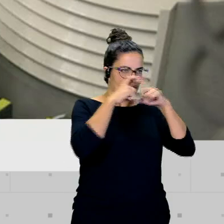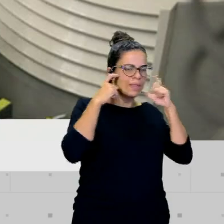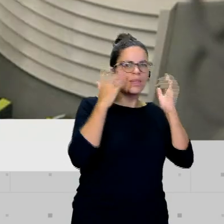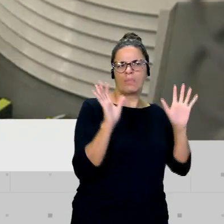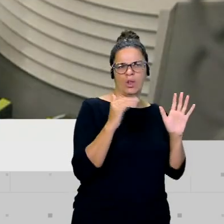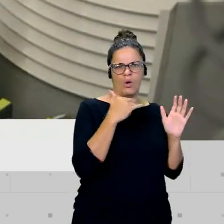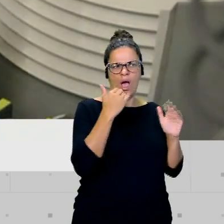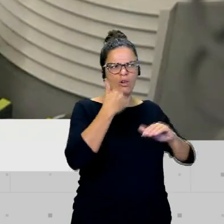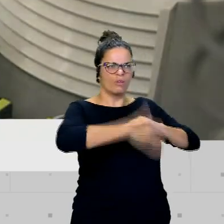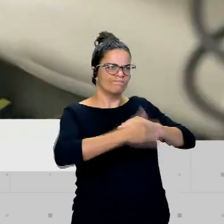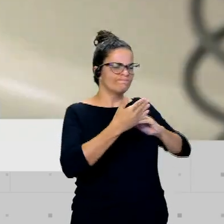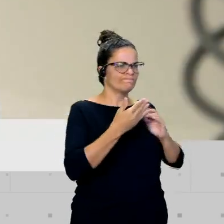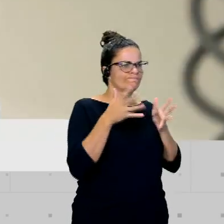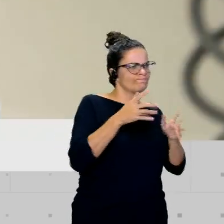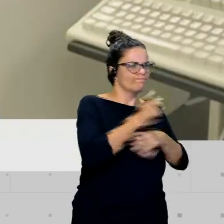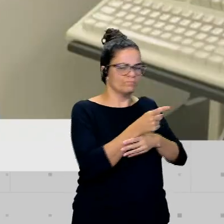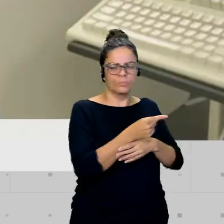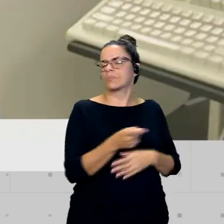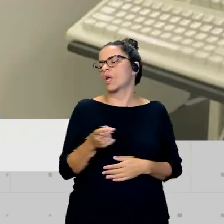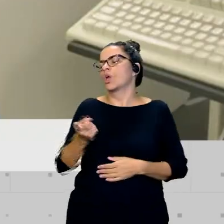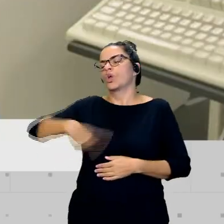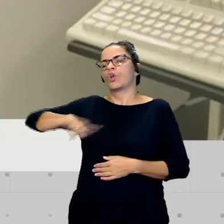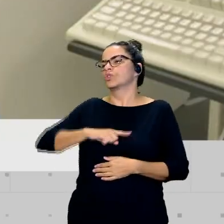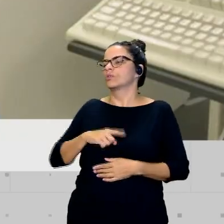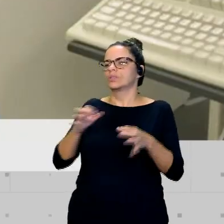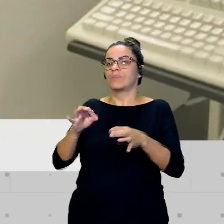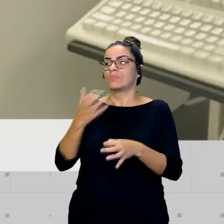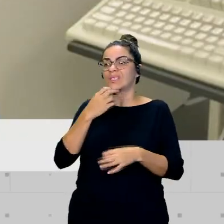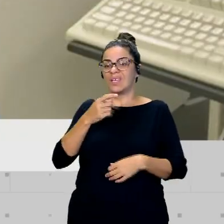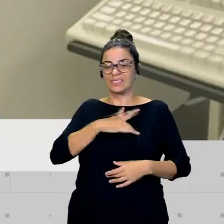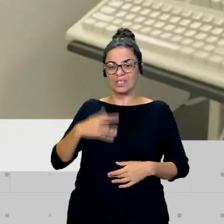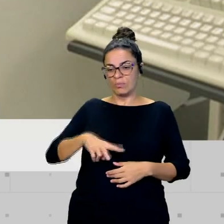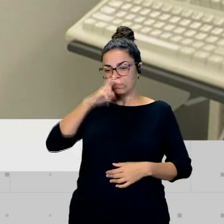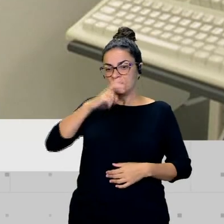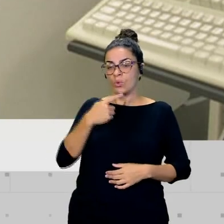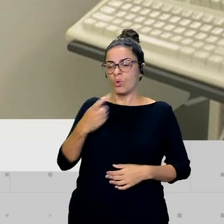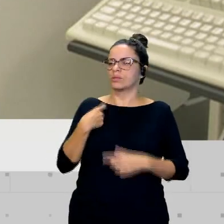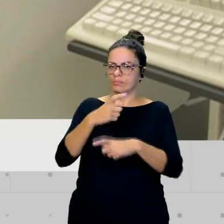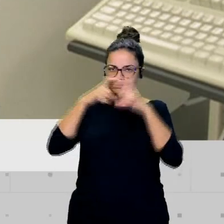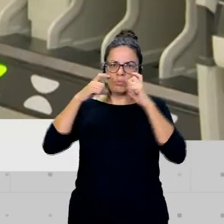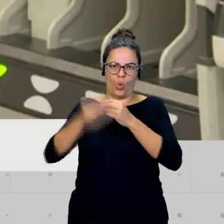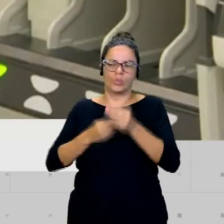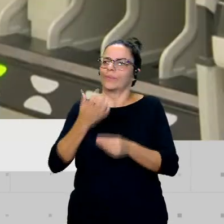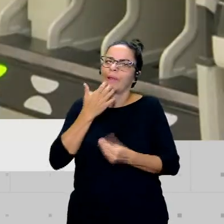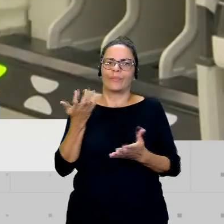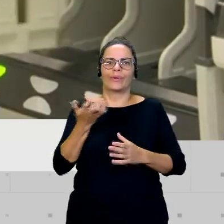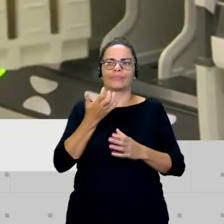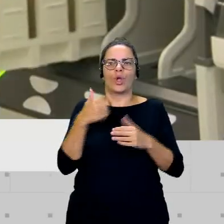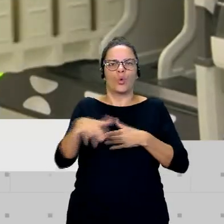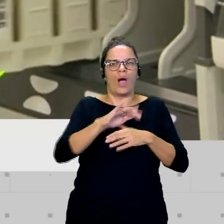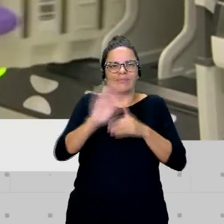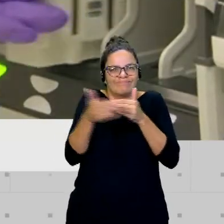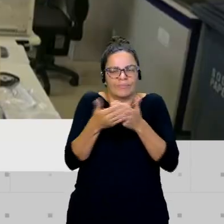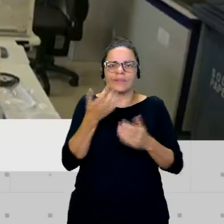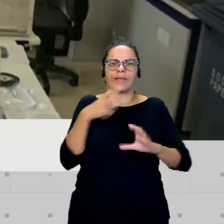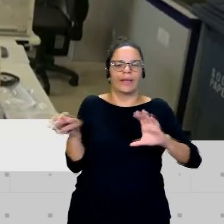Nosotros siempre recomendamos la mascarilla cuando hay sintomatología respiratoria, como es natural, sobre todo que si vas a estar en un espacio vacío. Es decir, entras en la guagua, entras en un tranvía y estás